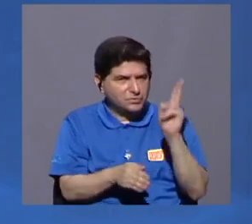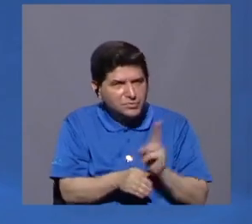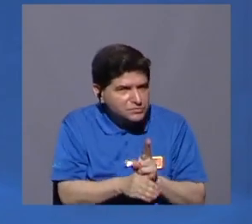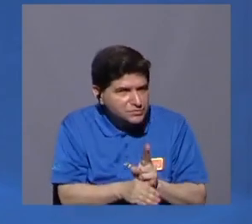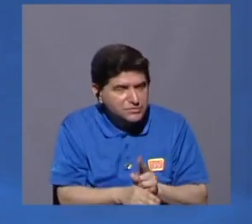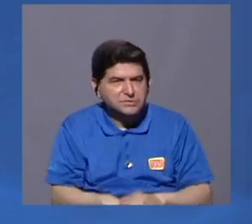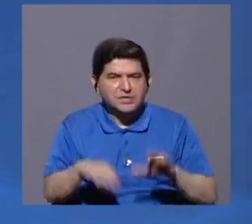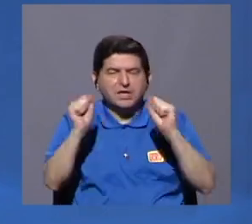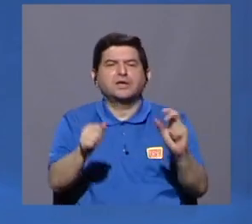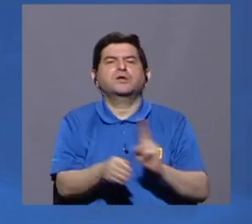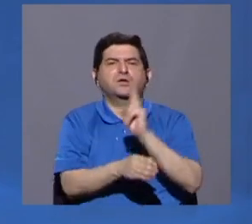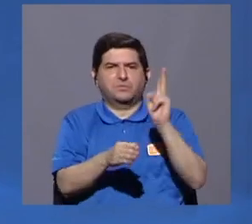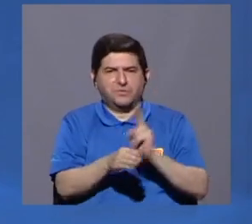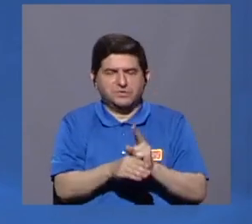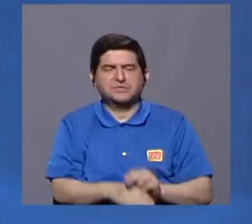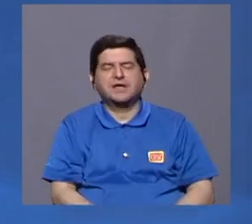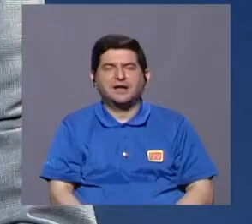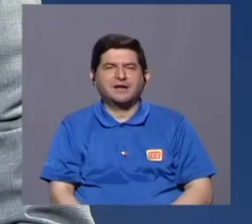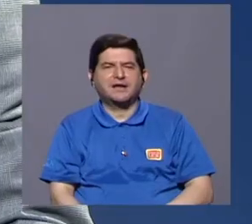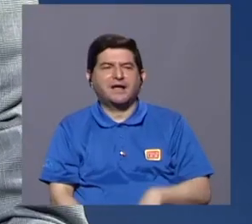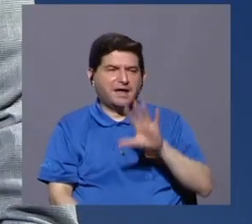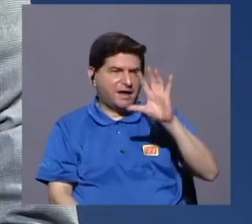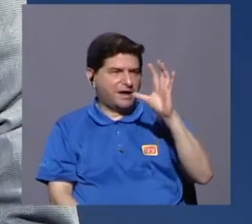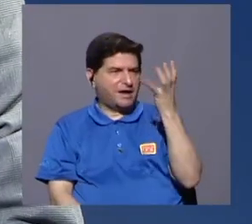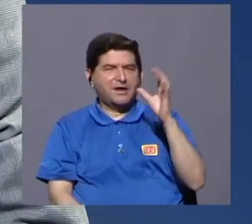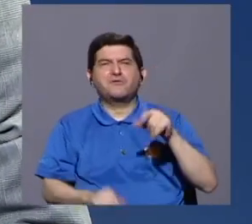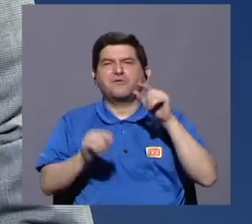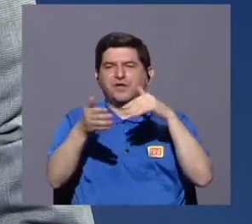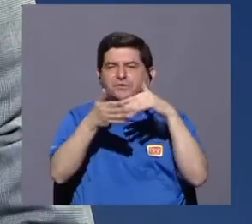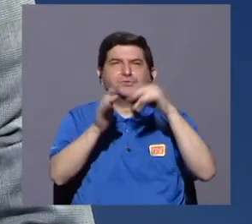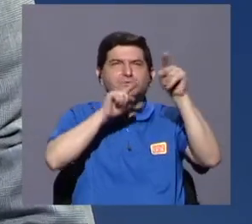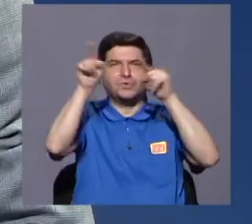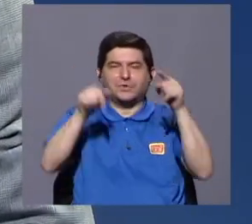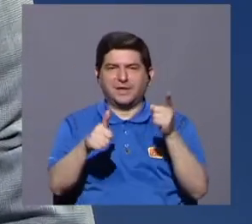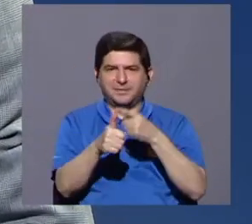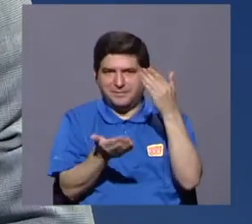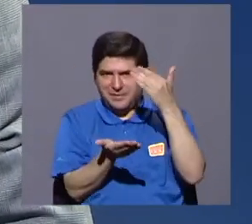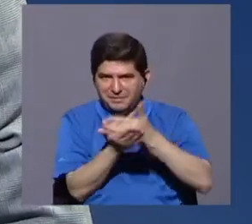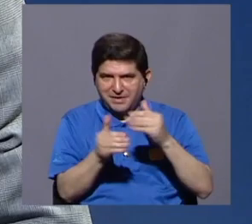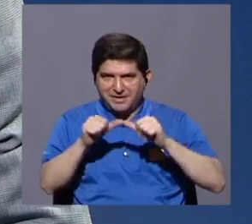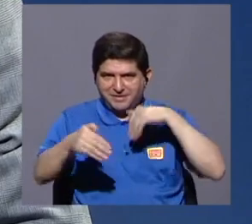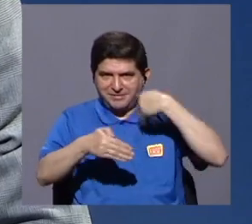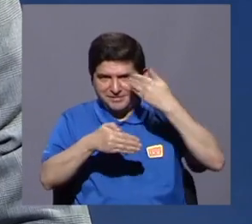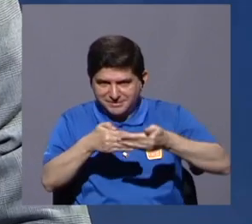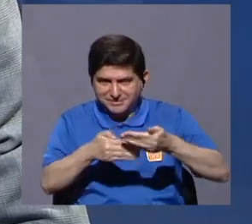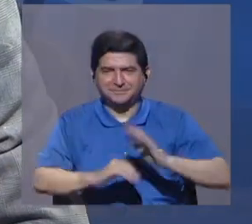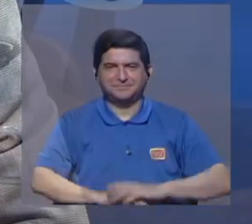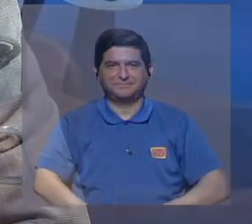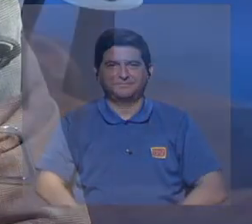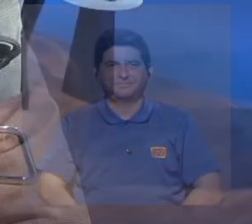entonces poderlos utilizar para electrónica interesante también deben hacer una primera pausa ya regresamos